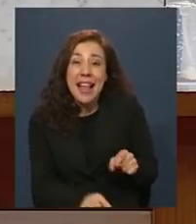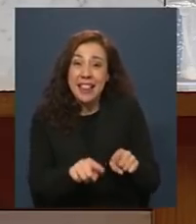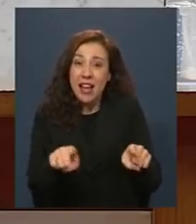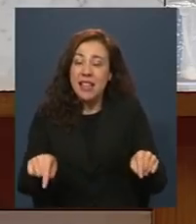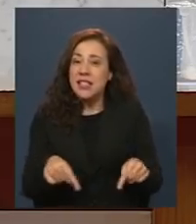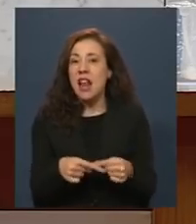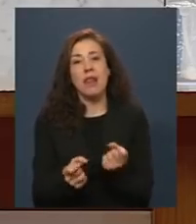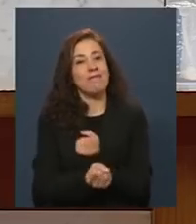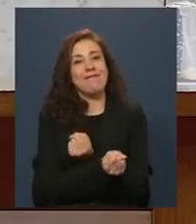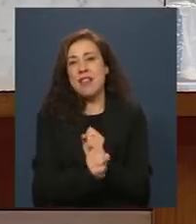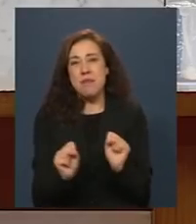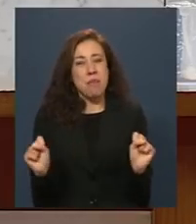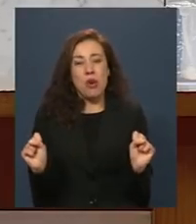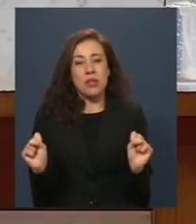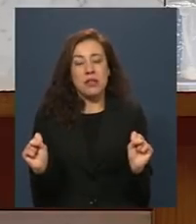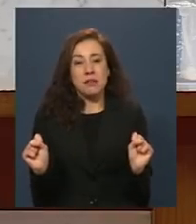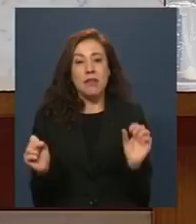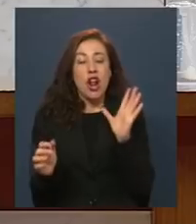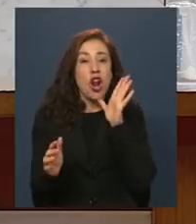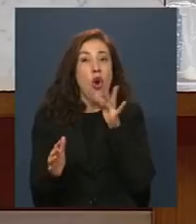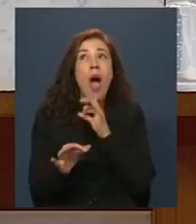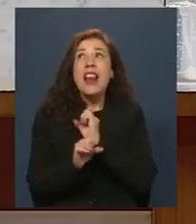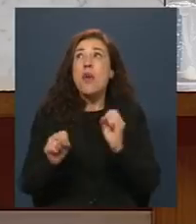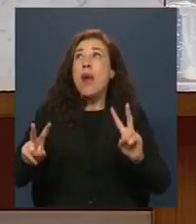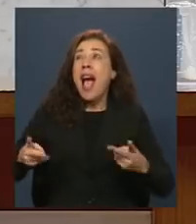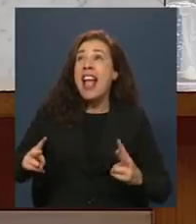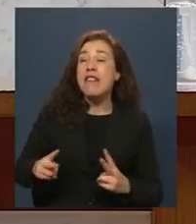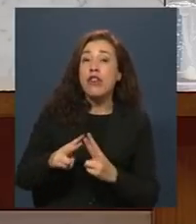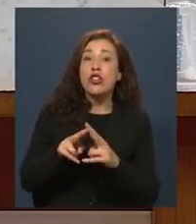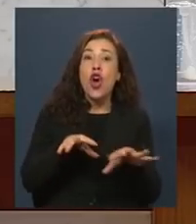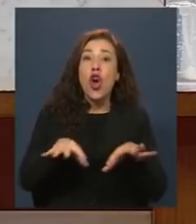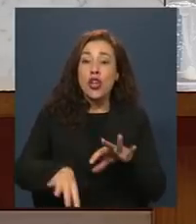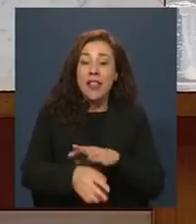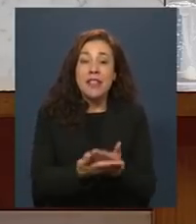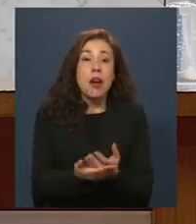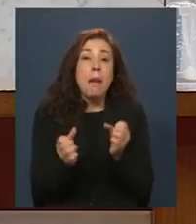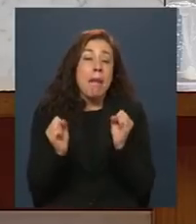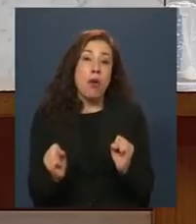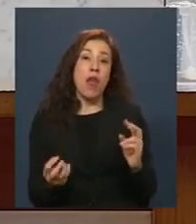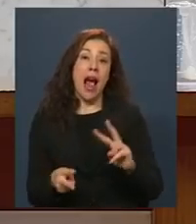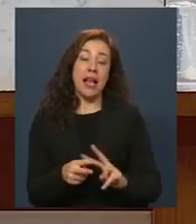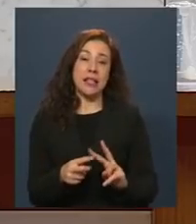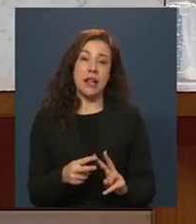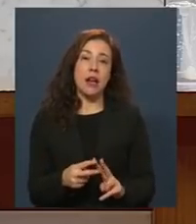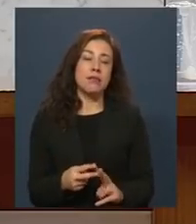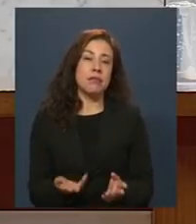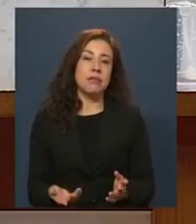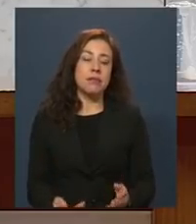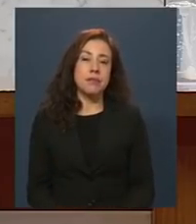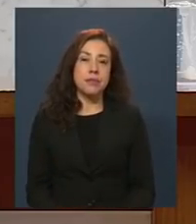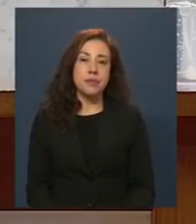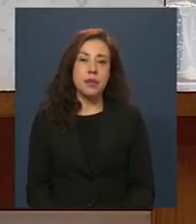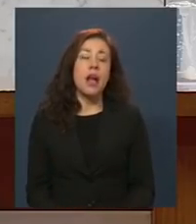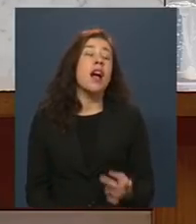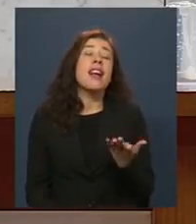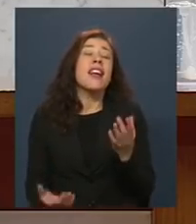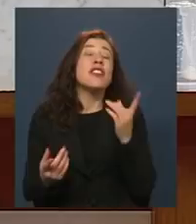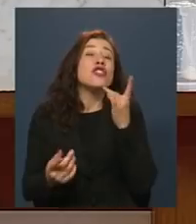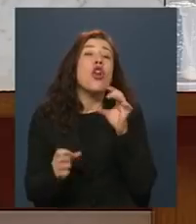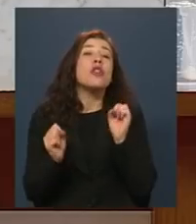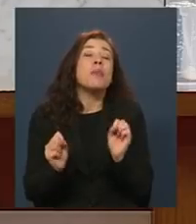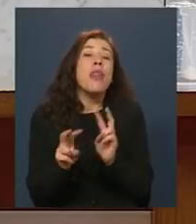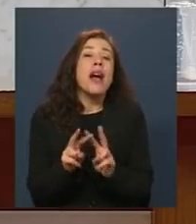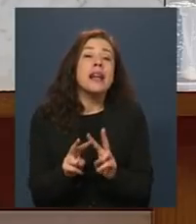será imposible, pues no existen infraestructura ni condiciones sanitarias para ello. En el mejor de los casos, lograremos